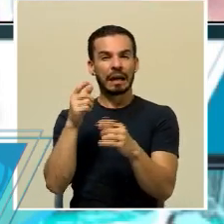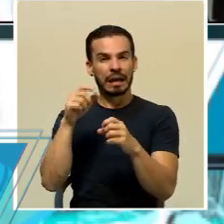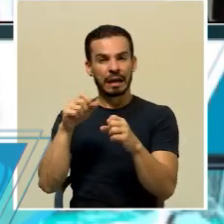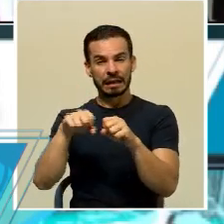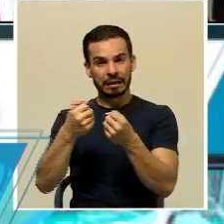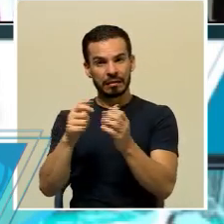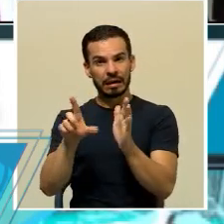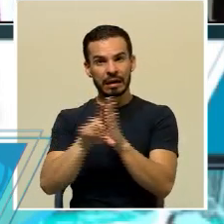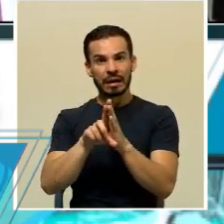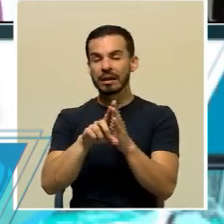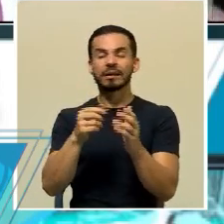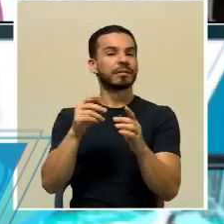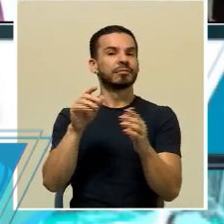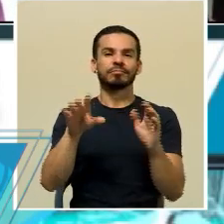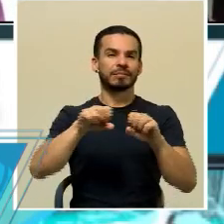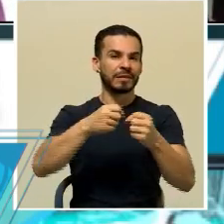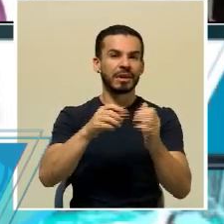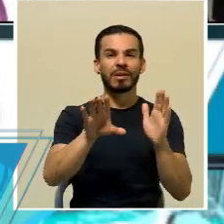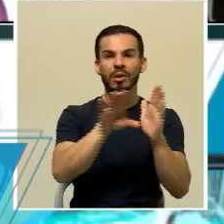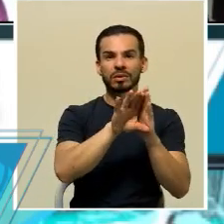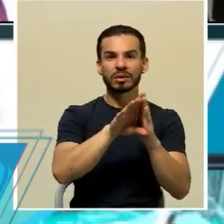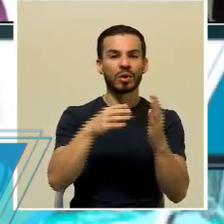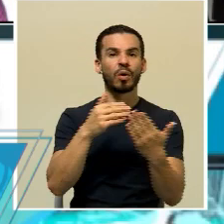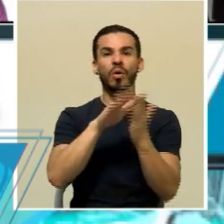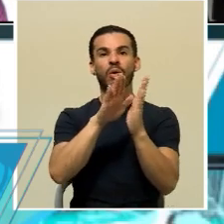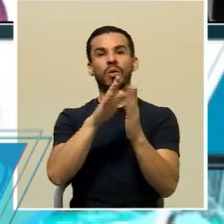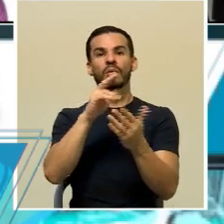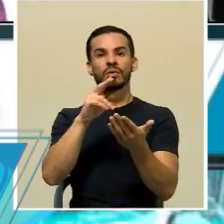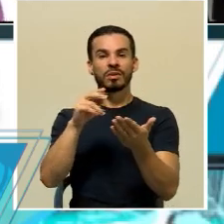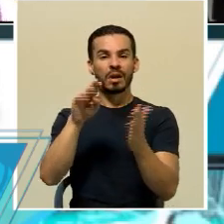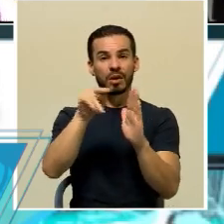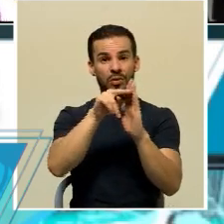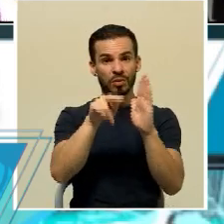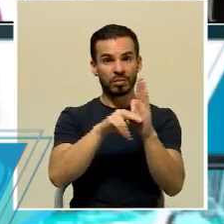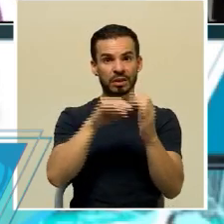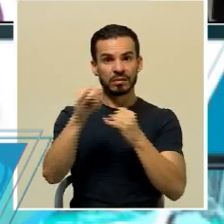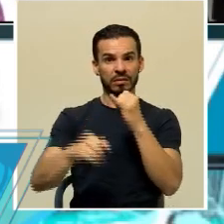sino inconstitucionales y en contra de la normativa internacional.